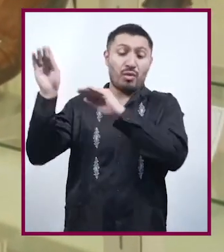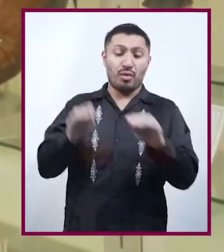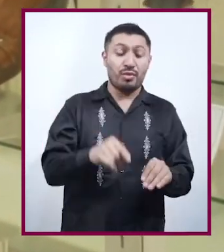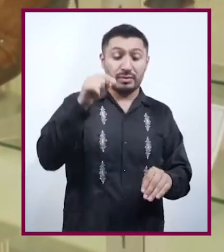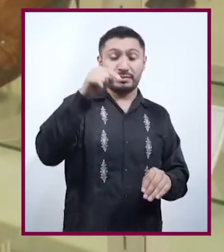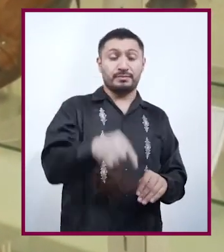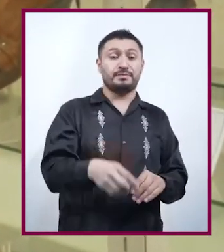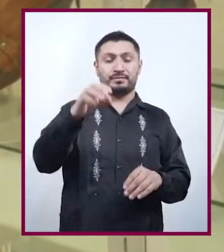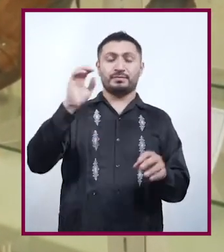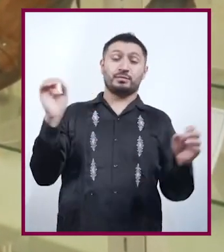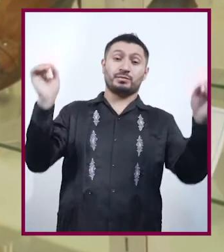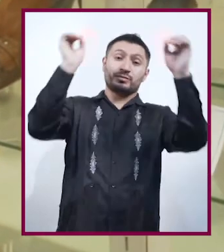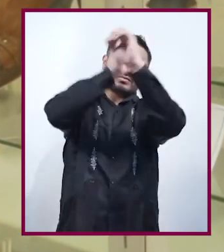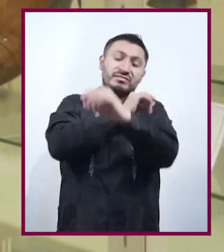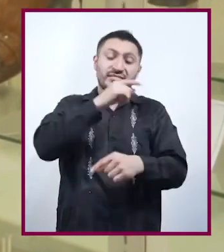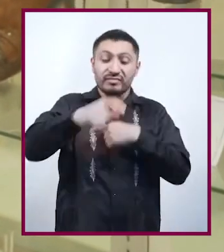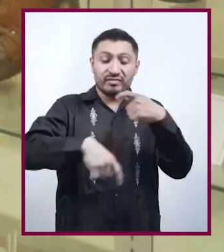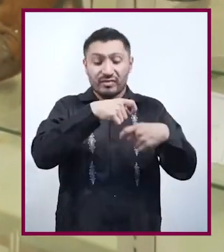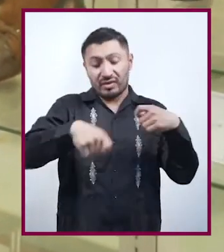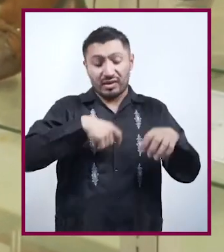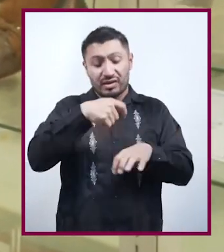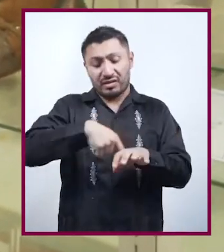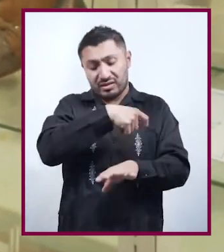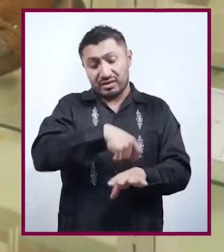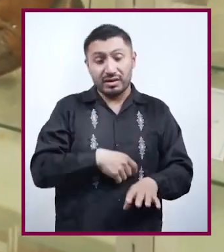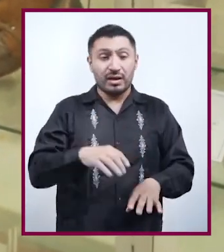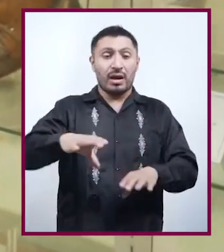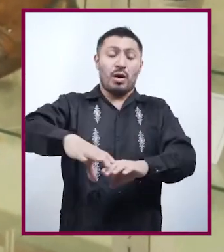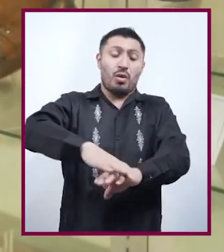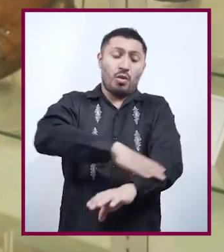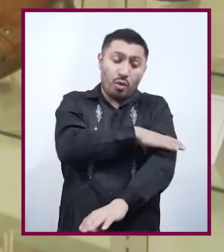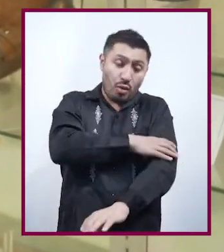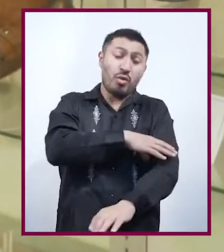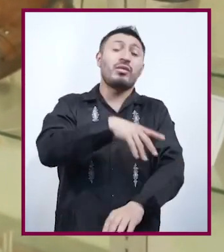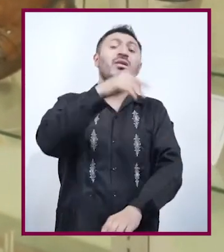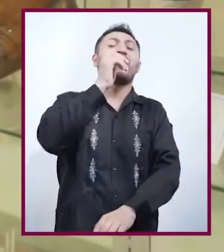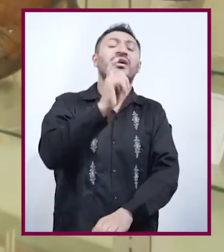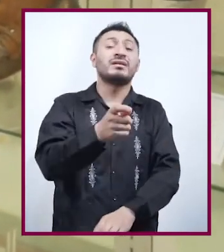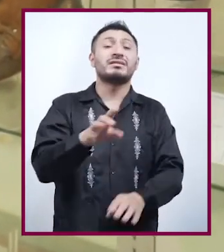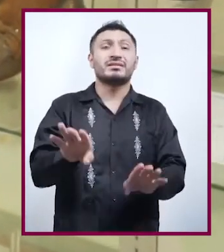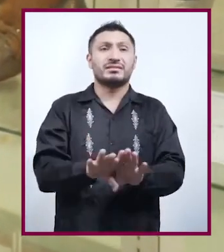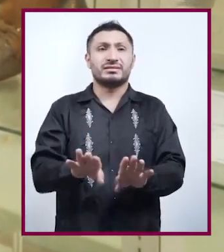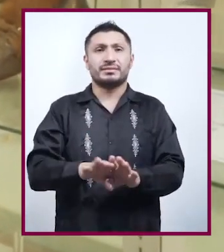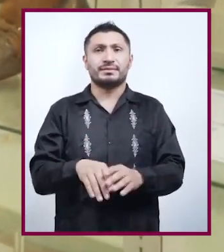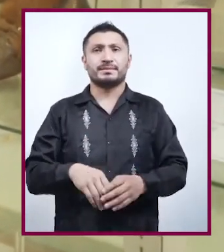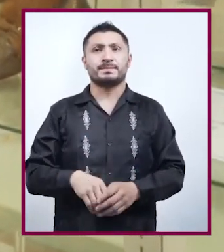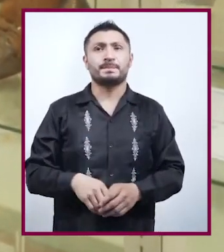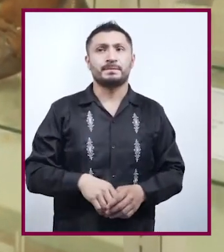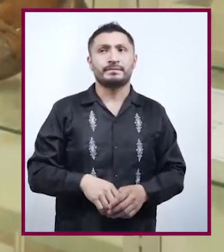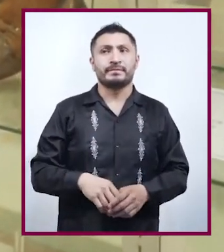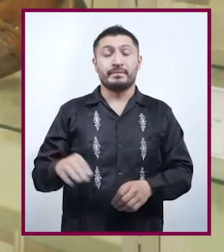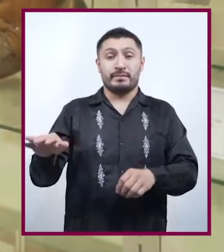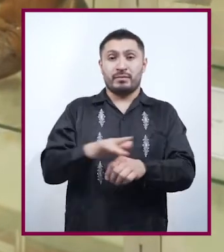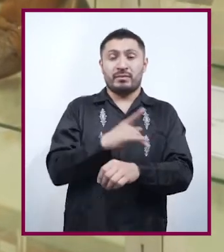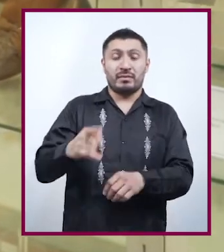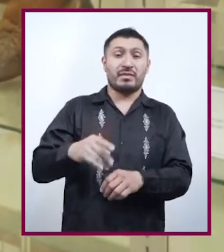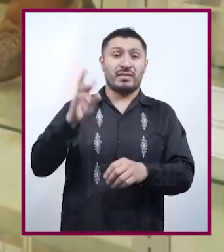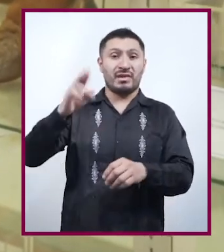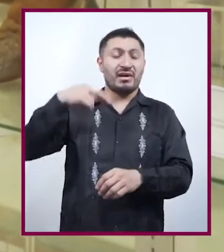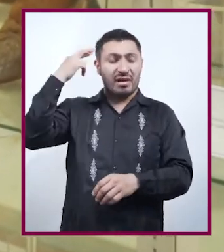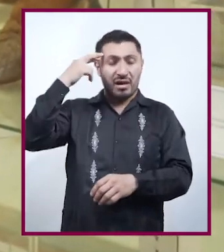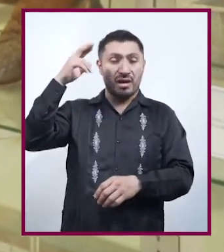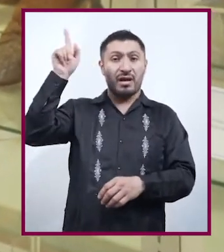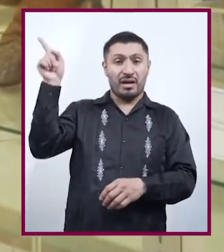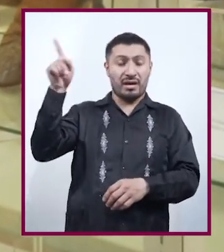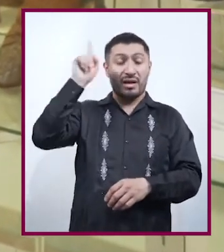Europa. Es un zapato oscuro, con agujeta, una bota, que venía